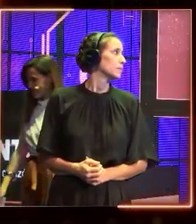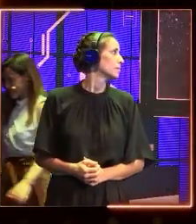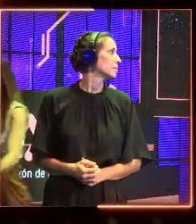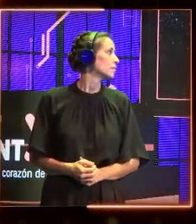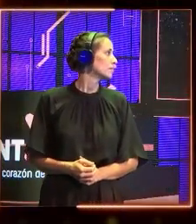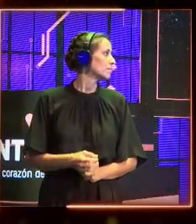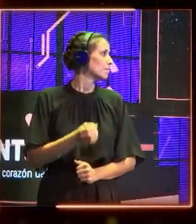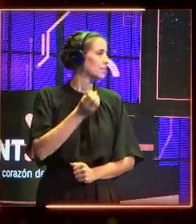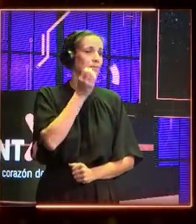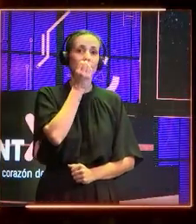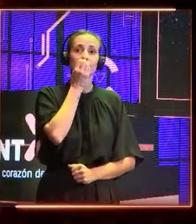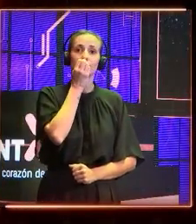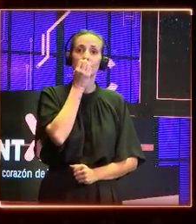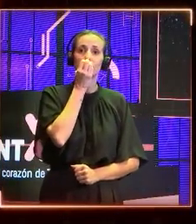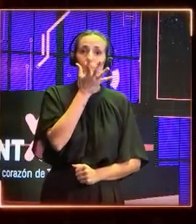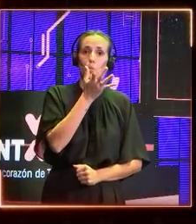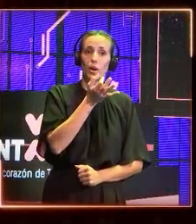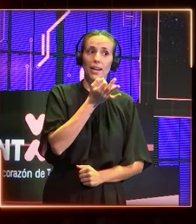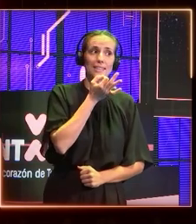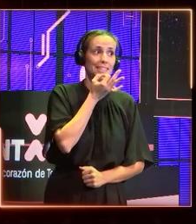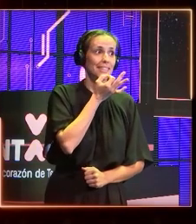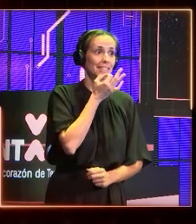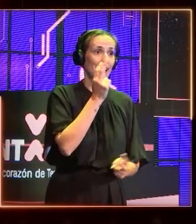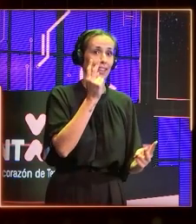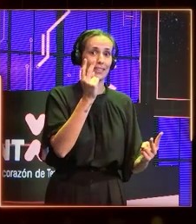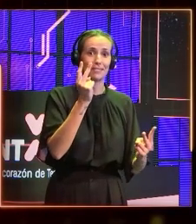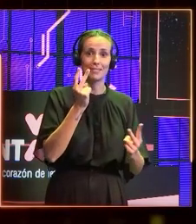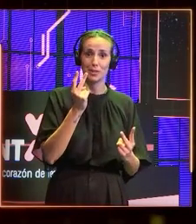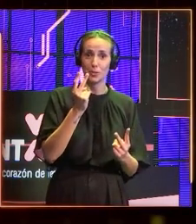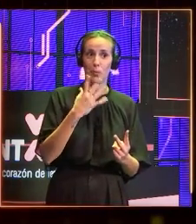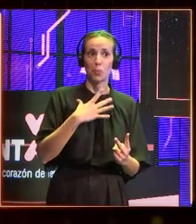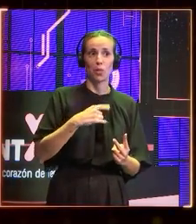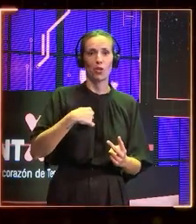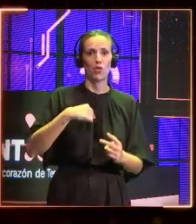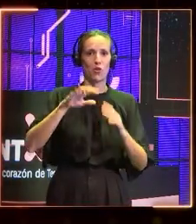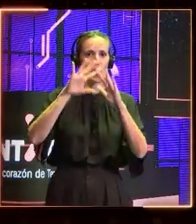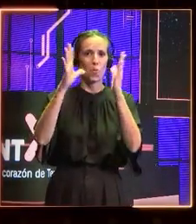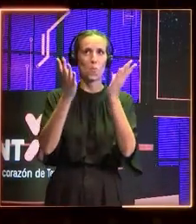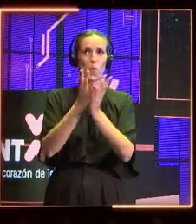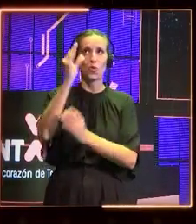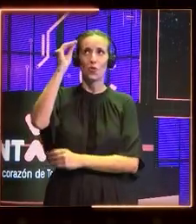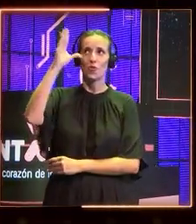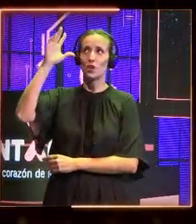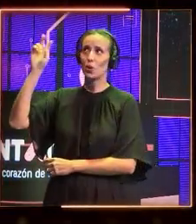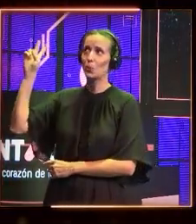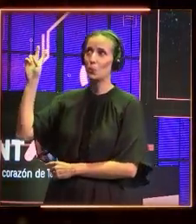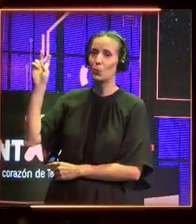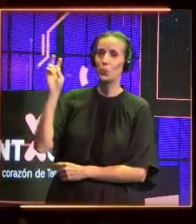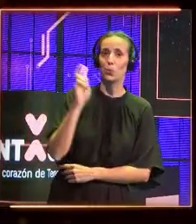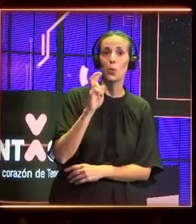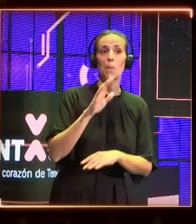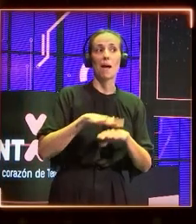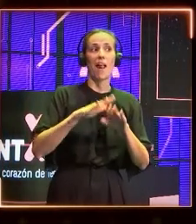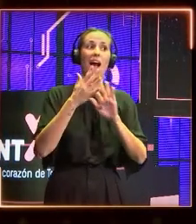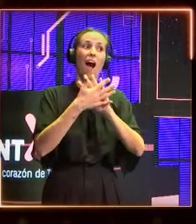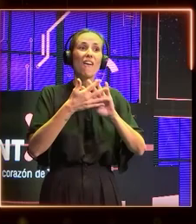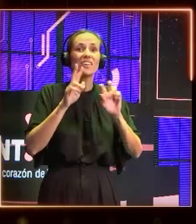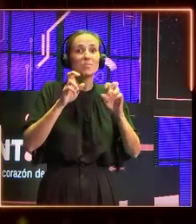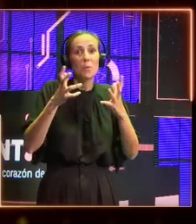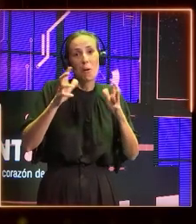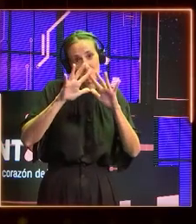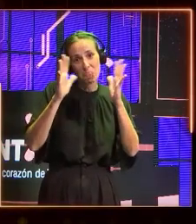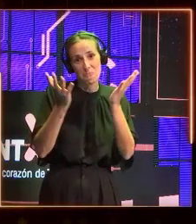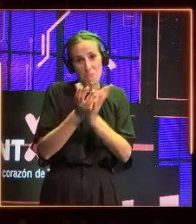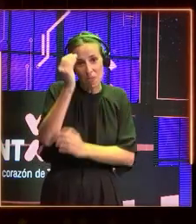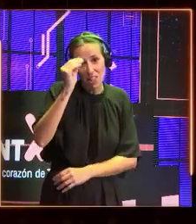Bueno pues muy buenas tardes como podéis ver Vengo del metaverso para hablar de del metaverso e imagino